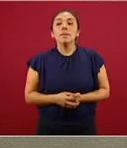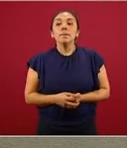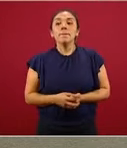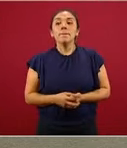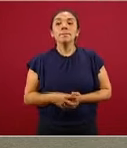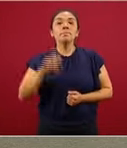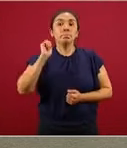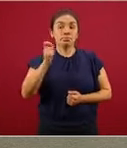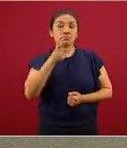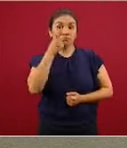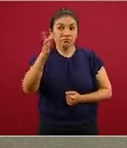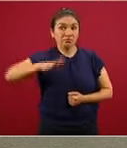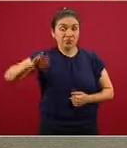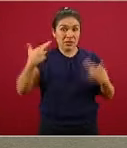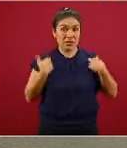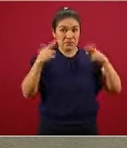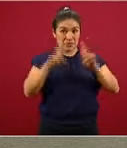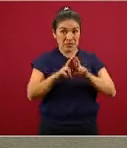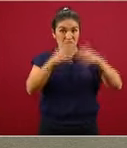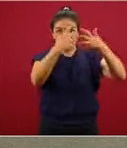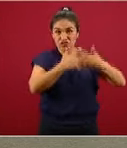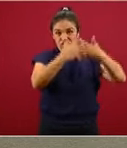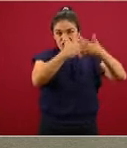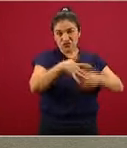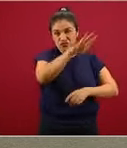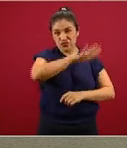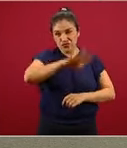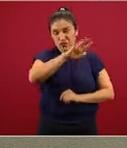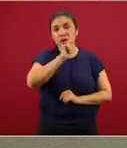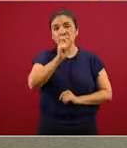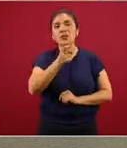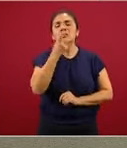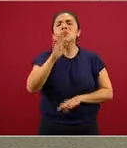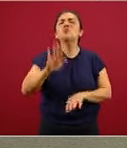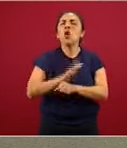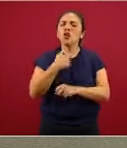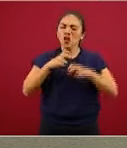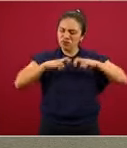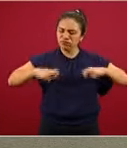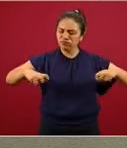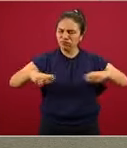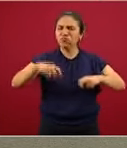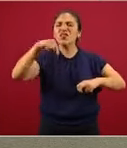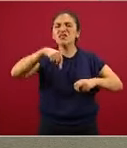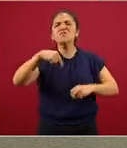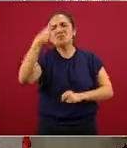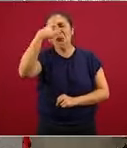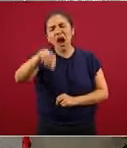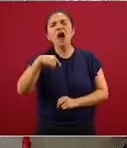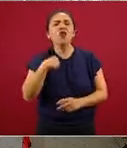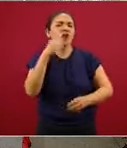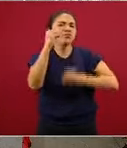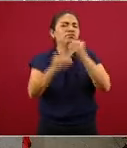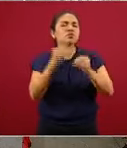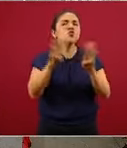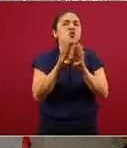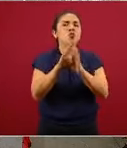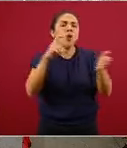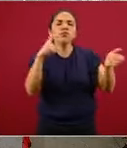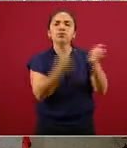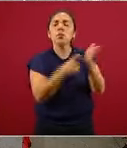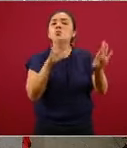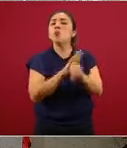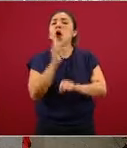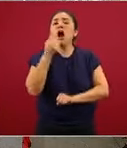lo que decían los representantes de la industria, recordar que ¿por qué estábamos en la mesa con los representantes de la industria para discutir etiquetado? Porque así